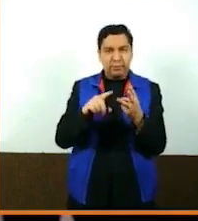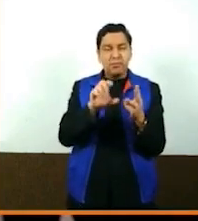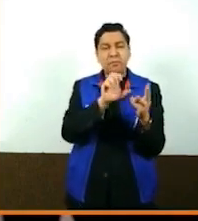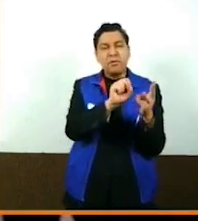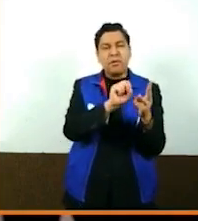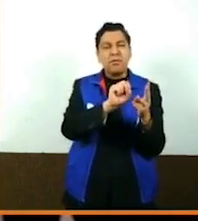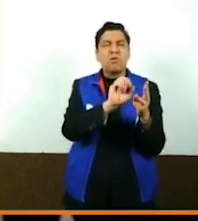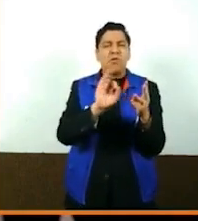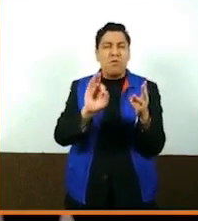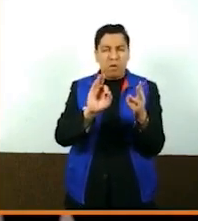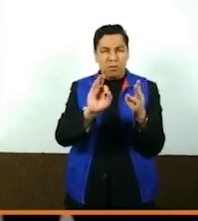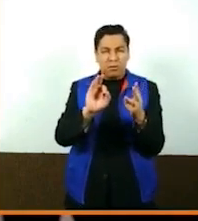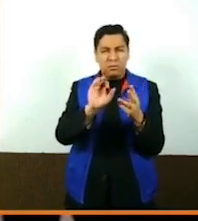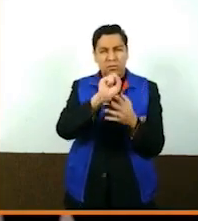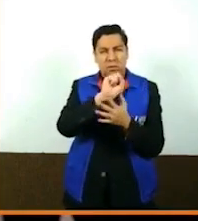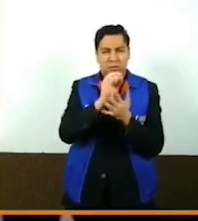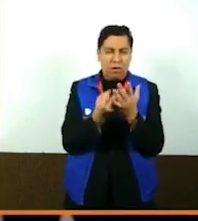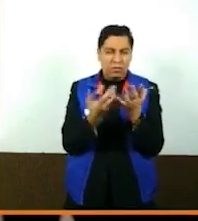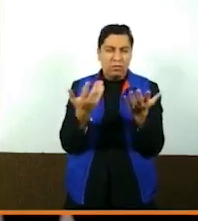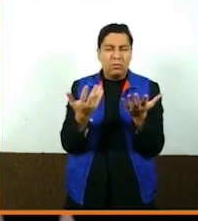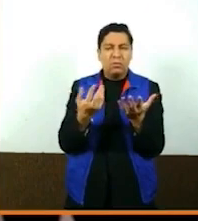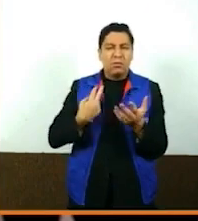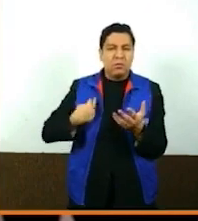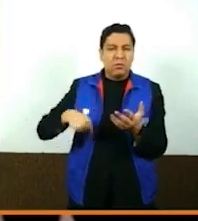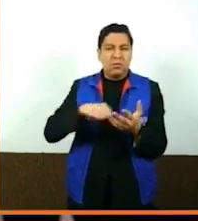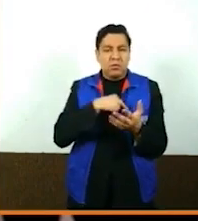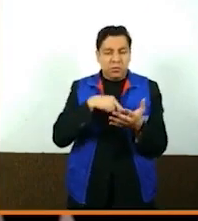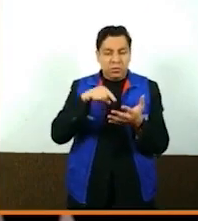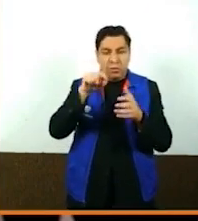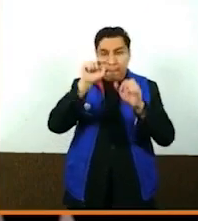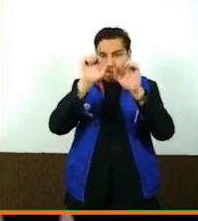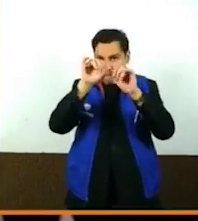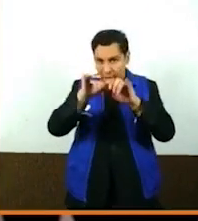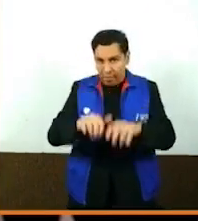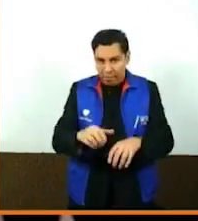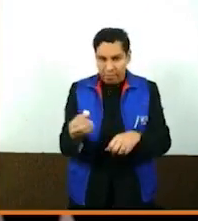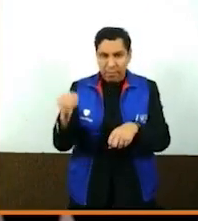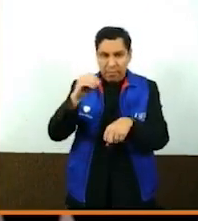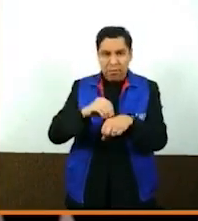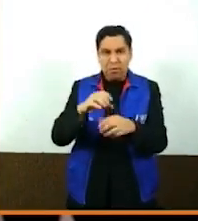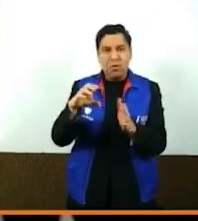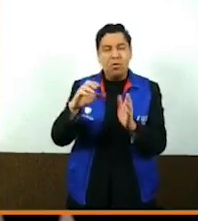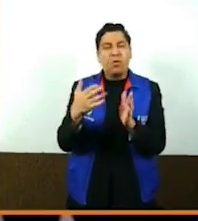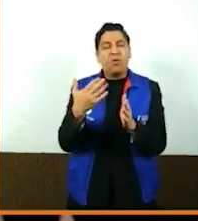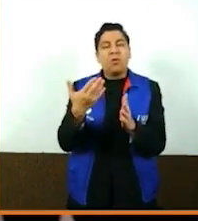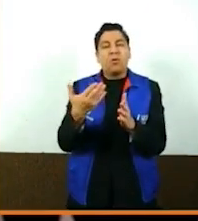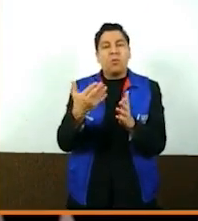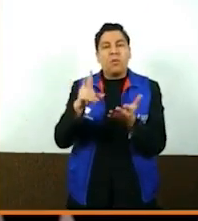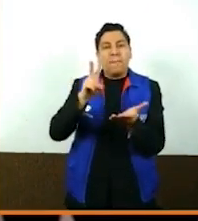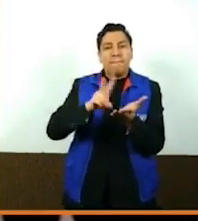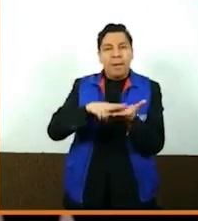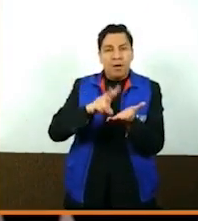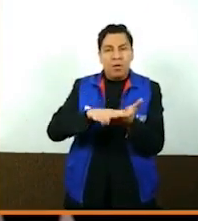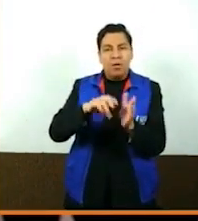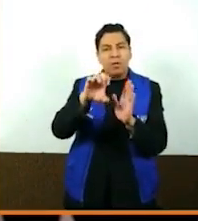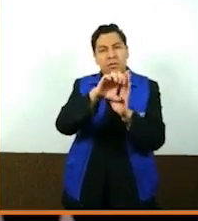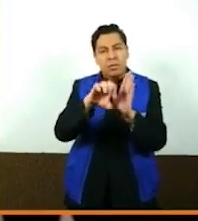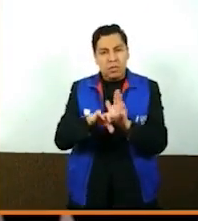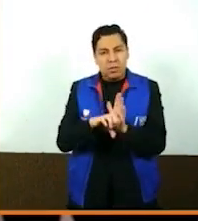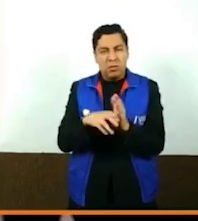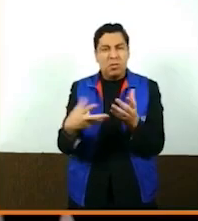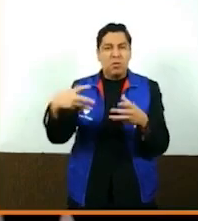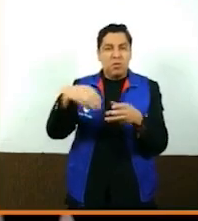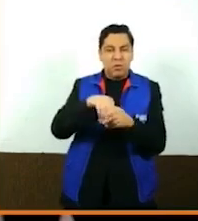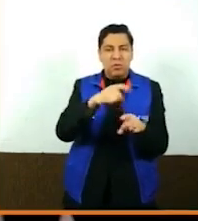partes interesadas pueden consultar nuestras principales políticas, nuestro código de ética, nuestra política de diversidad e inclusión, pero